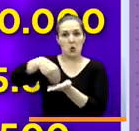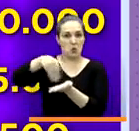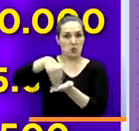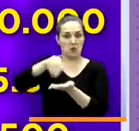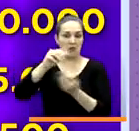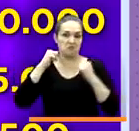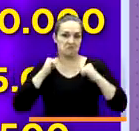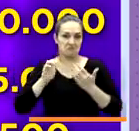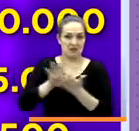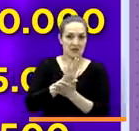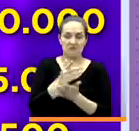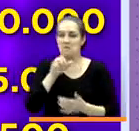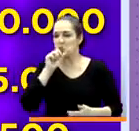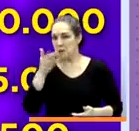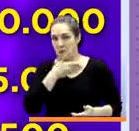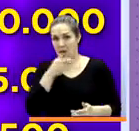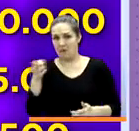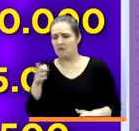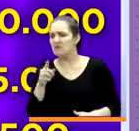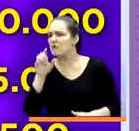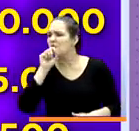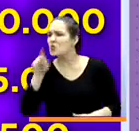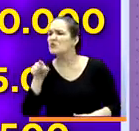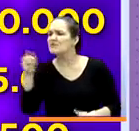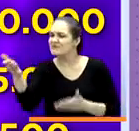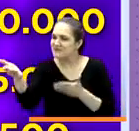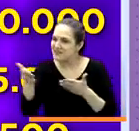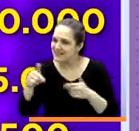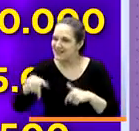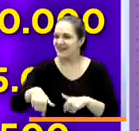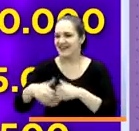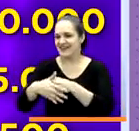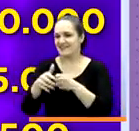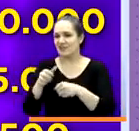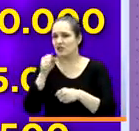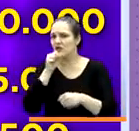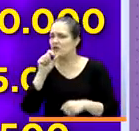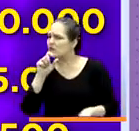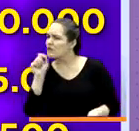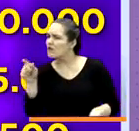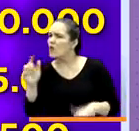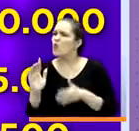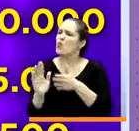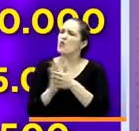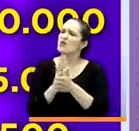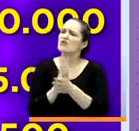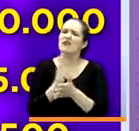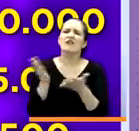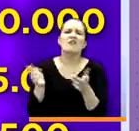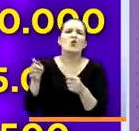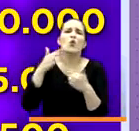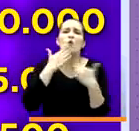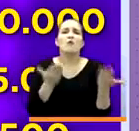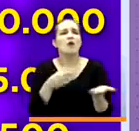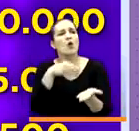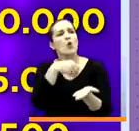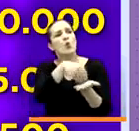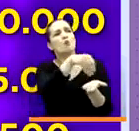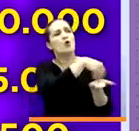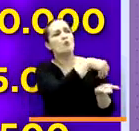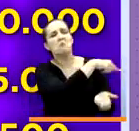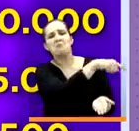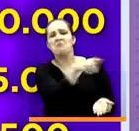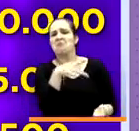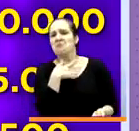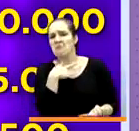útiles escolares de sus hijos. Señora Verónica Urbina, bienvenida a RTVC Noticias, y cuéntenos cómo le ha ido hasta el momento con la compra de los útiles